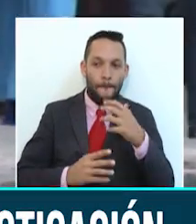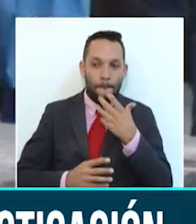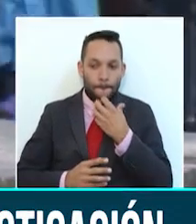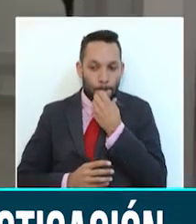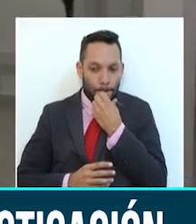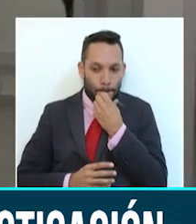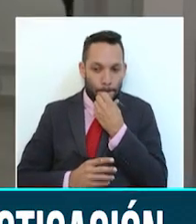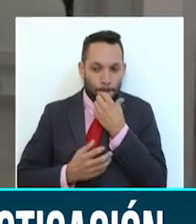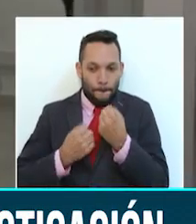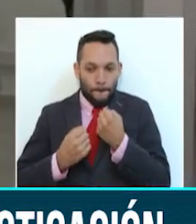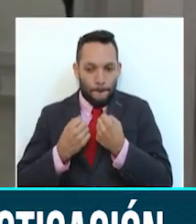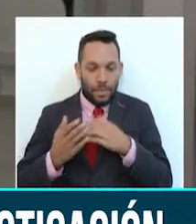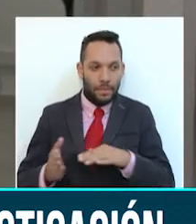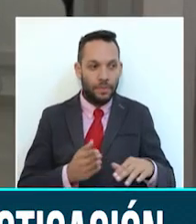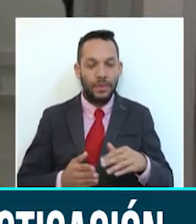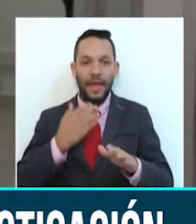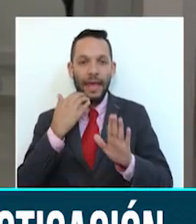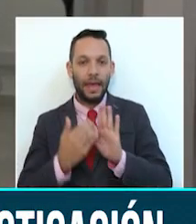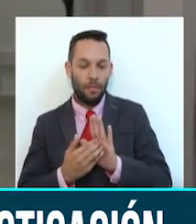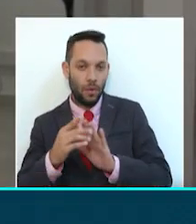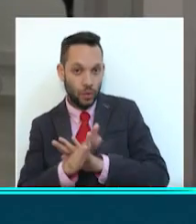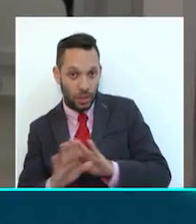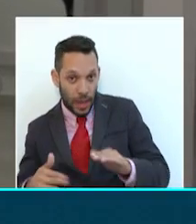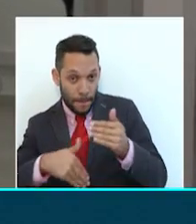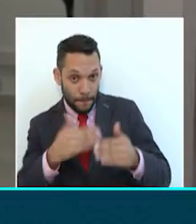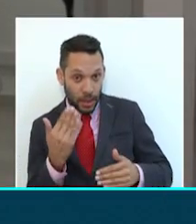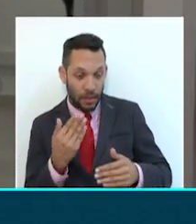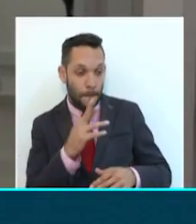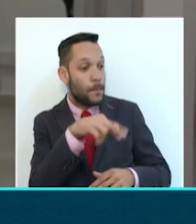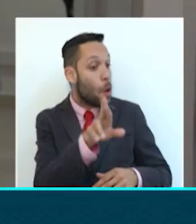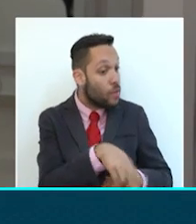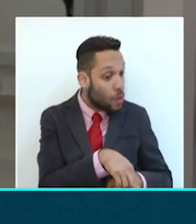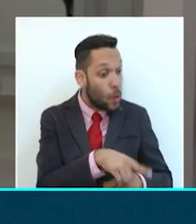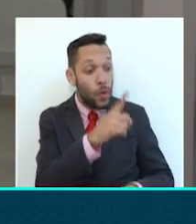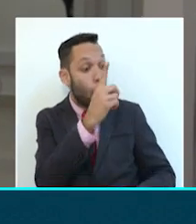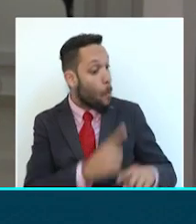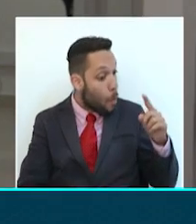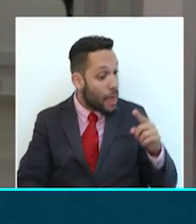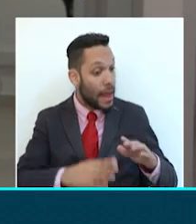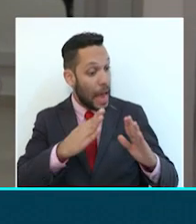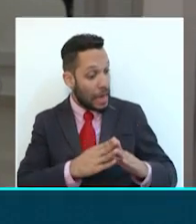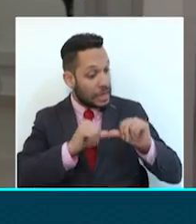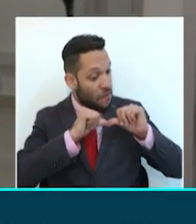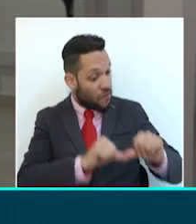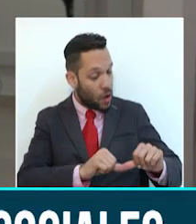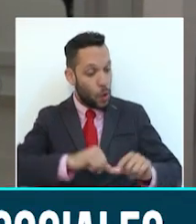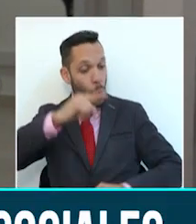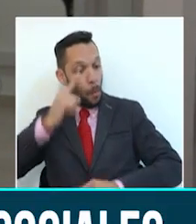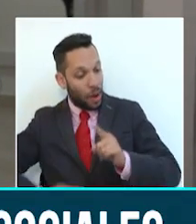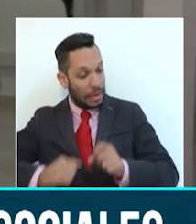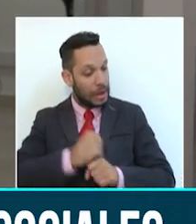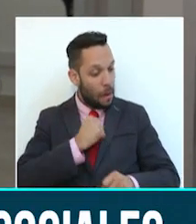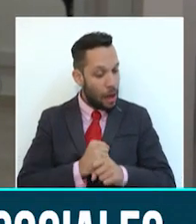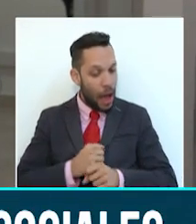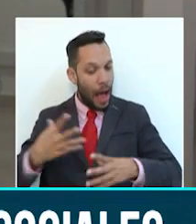del maltrato. Encontramos que, por ejemplo, cuando ya comienzan ciertas prohibiciones, usted no puede salir de la casa, usted no puede juntarse con